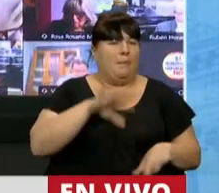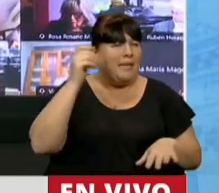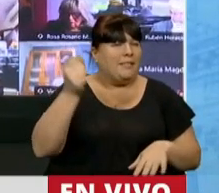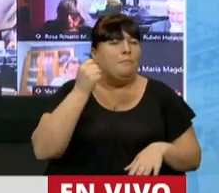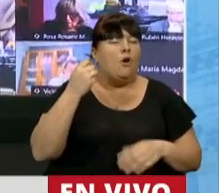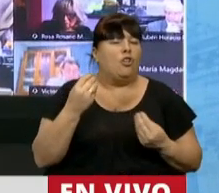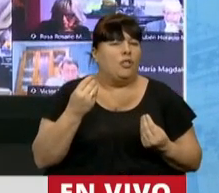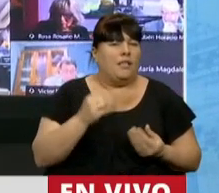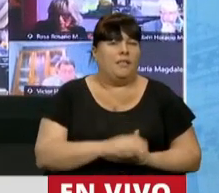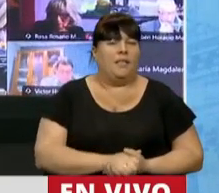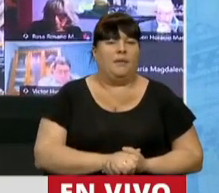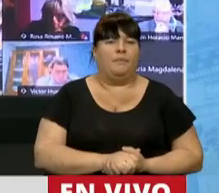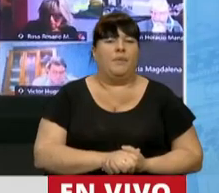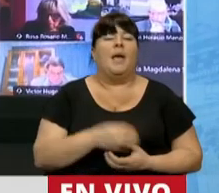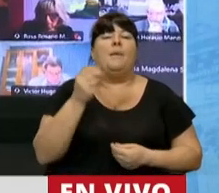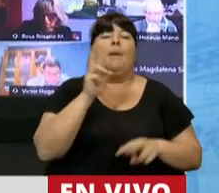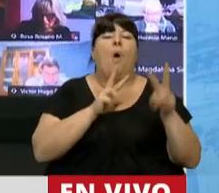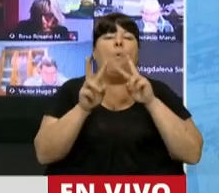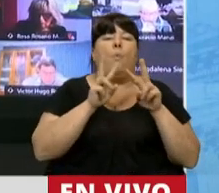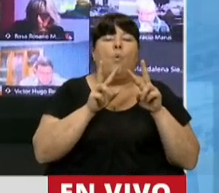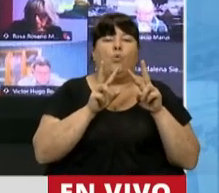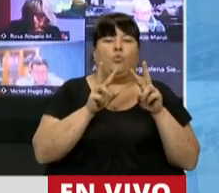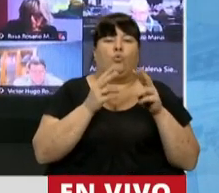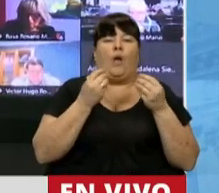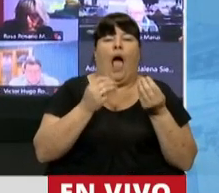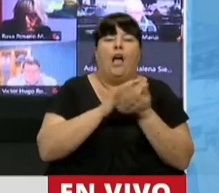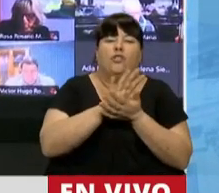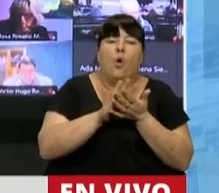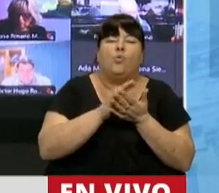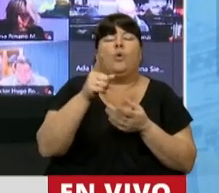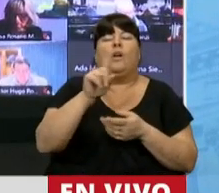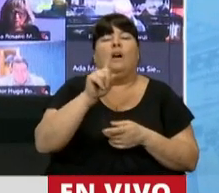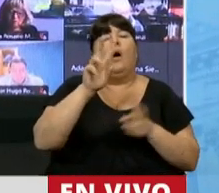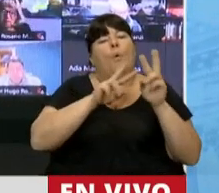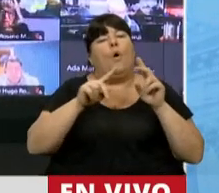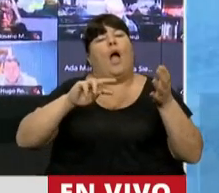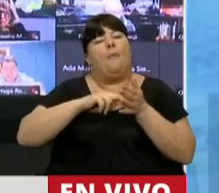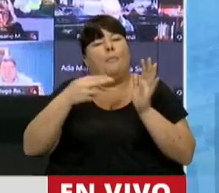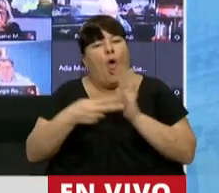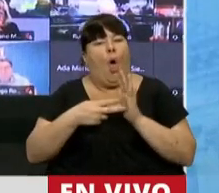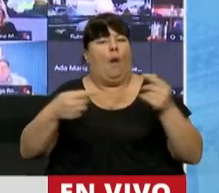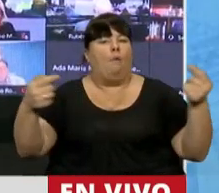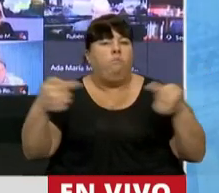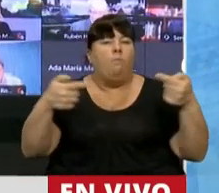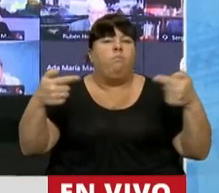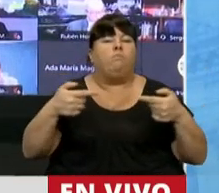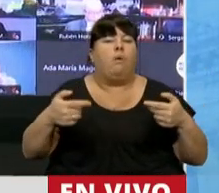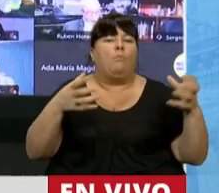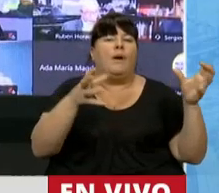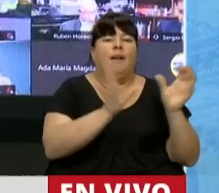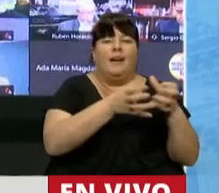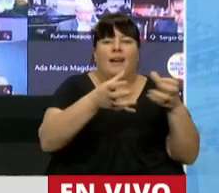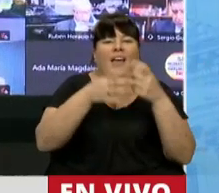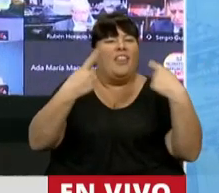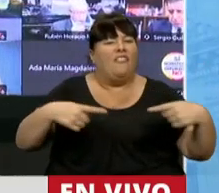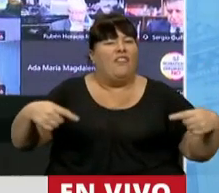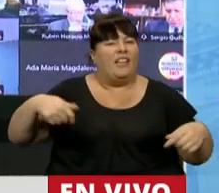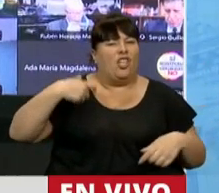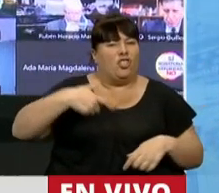enfrentando trabajadores contra empresarios. Y la lista sigue y sigue. Y el último ejemplo, quizás